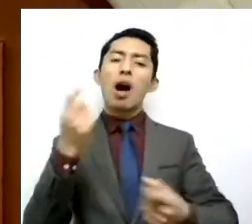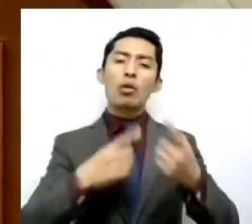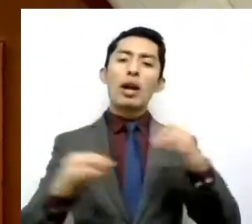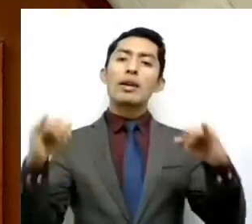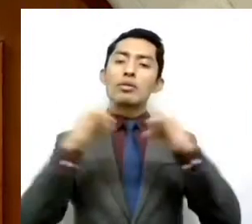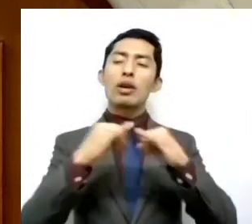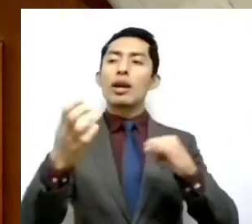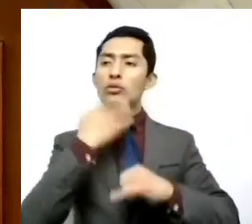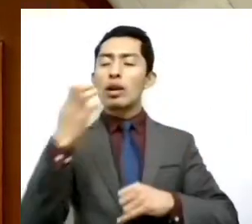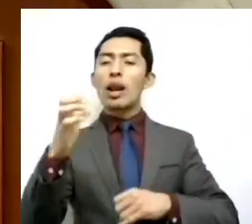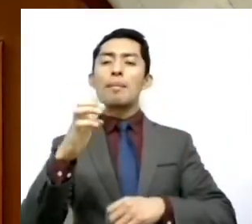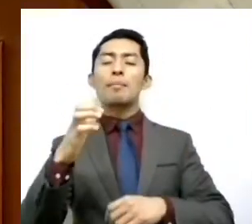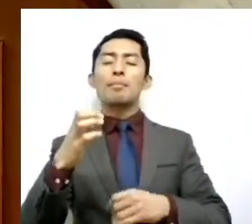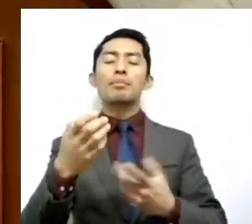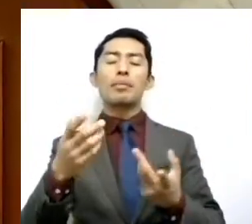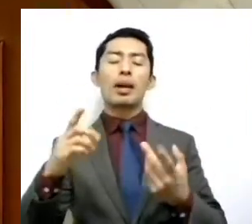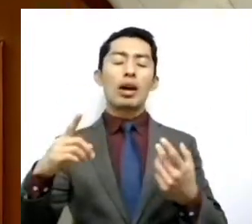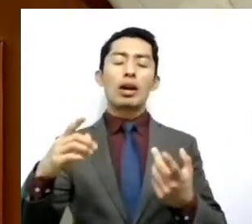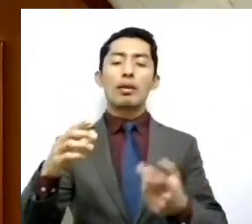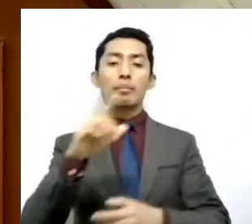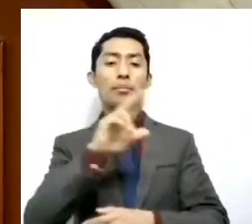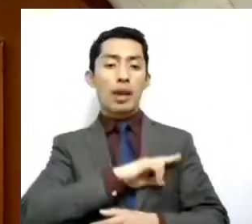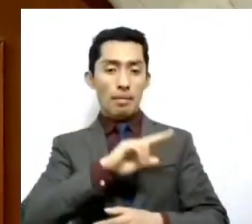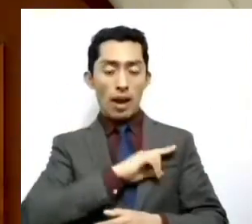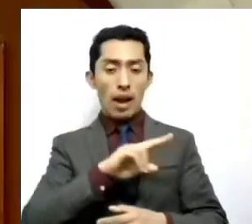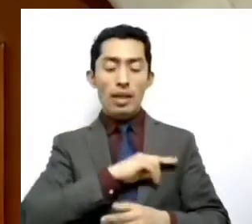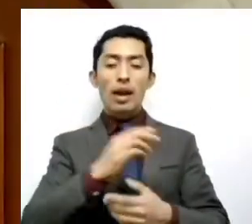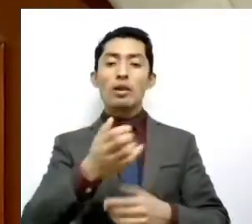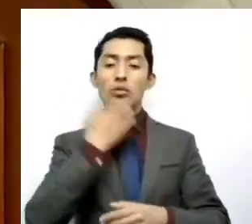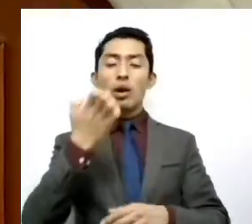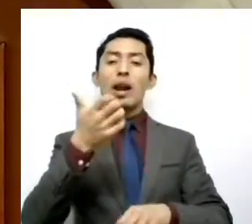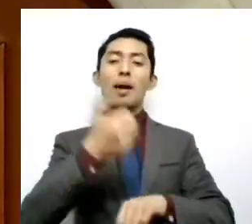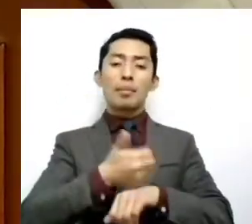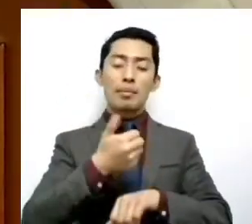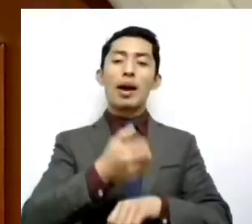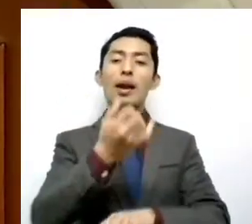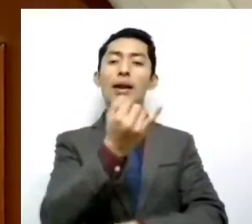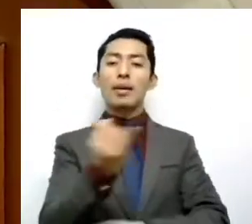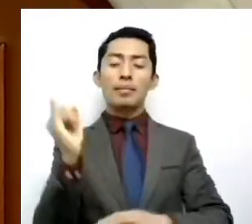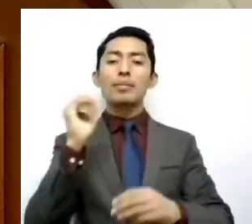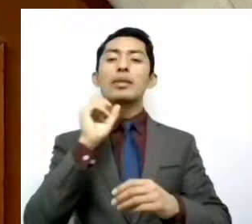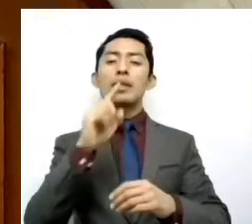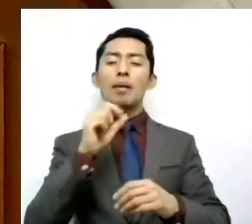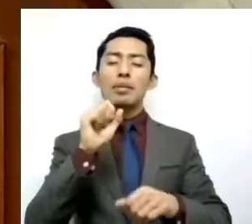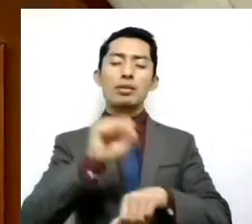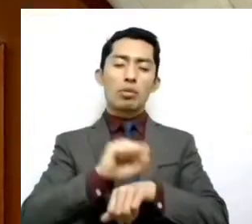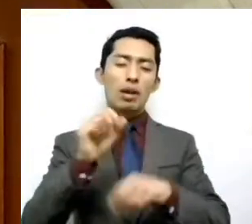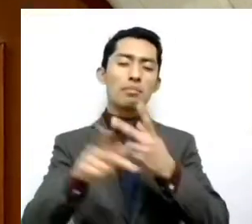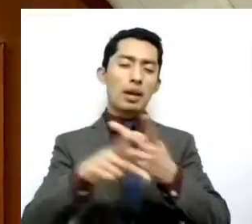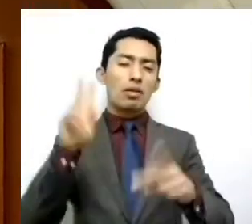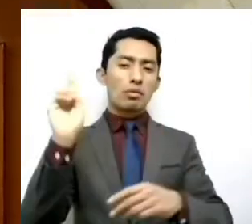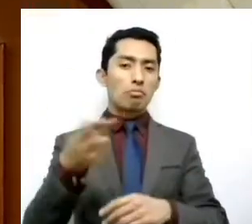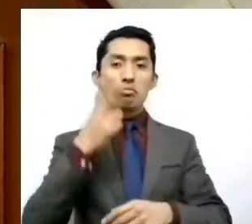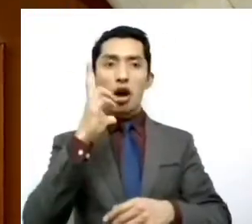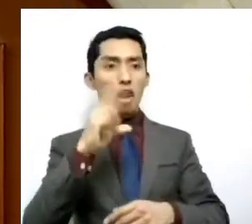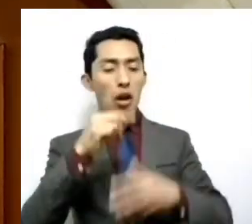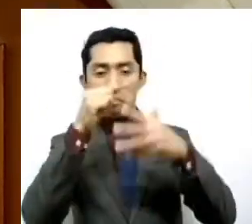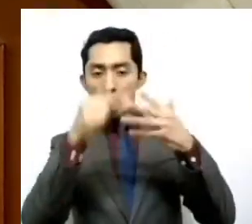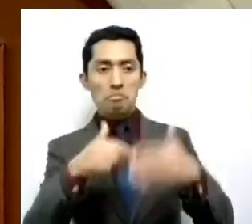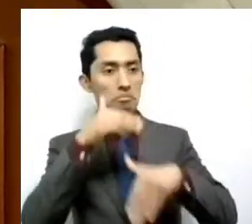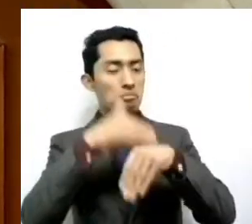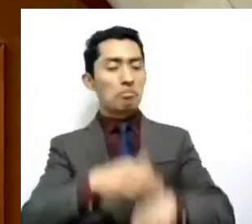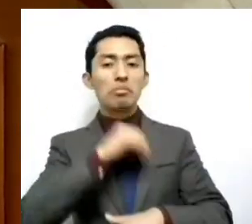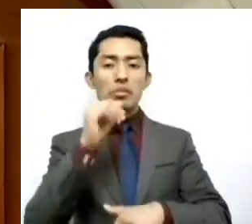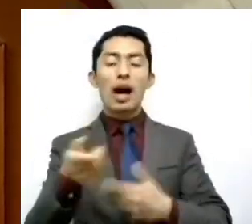educativas privadas de nivel educativo básico, medio superior y superior, no cumplen con lo señalado por el Plan